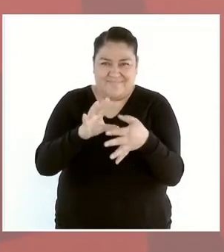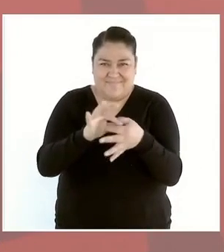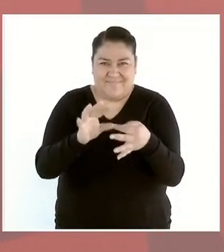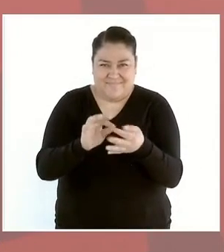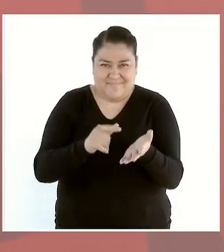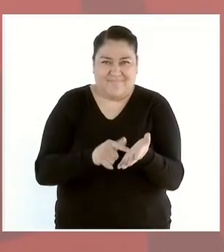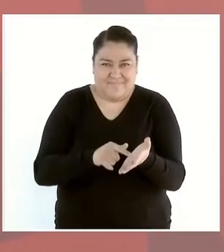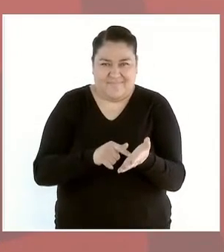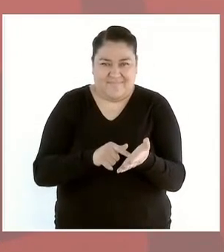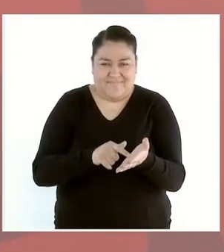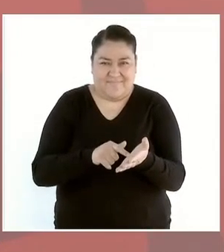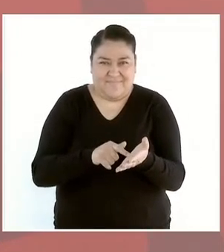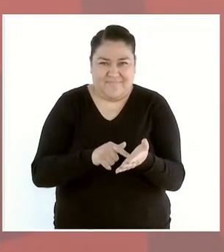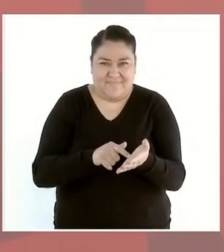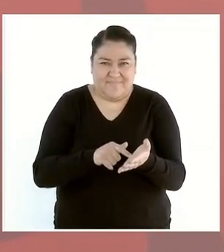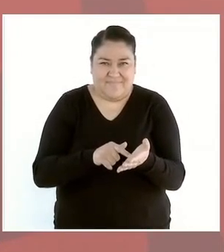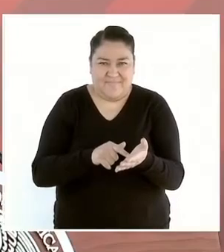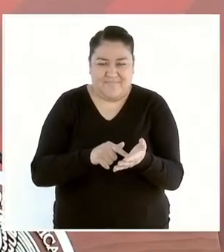tampoco